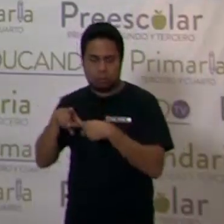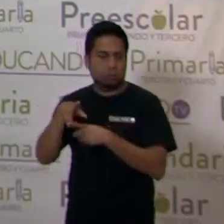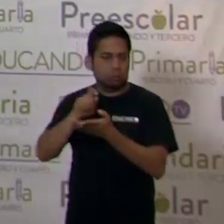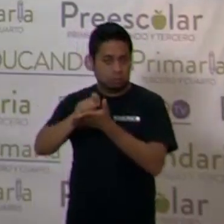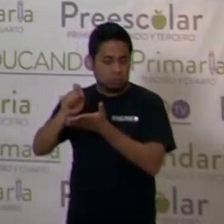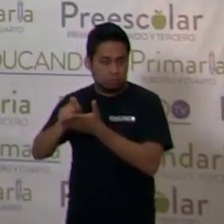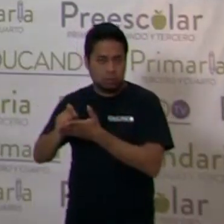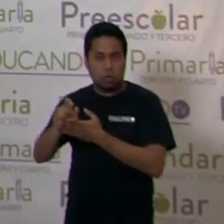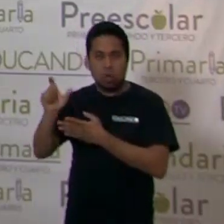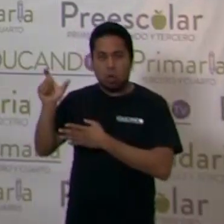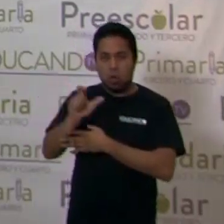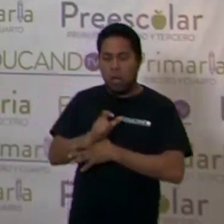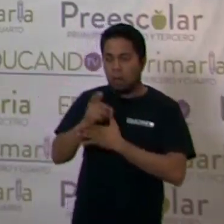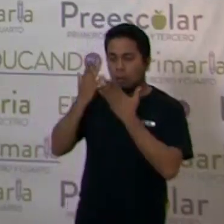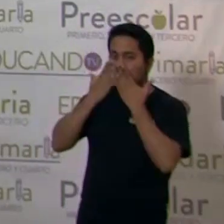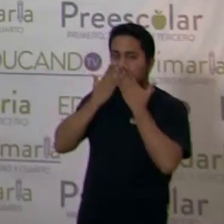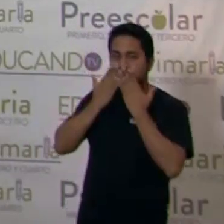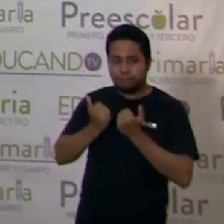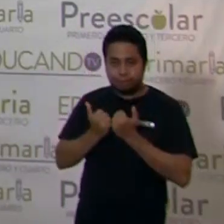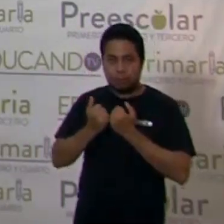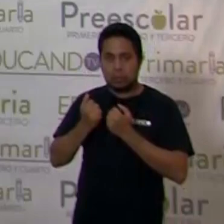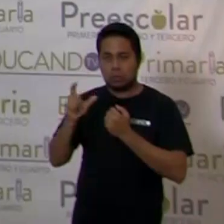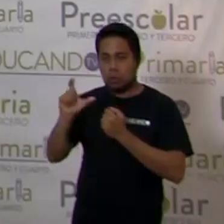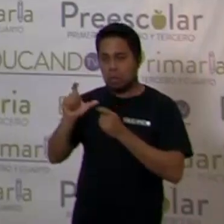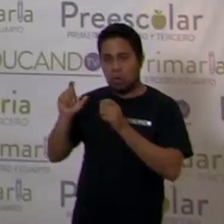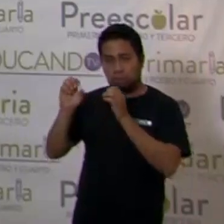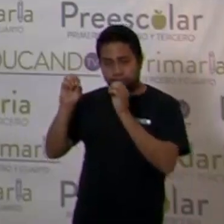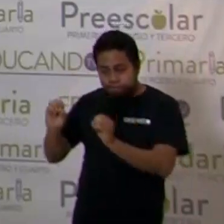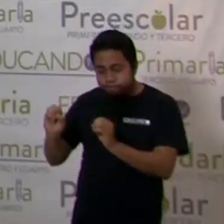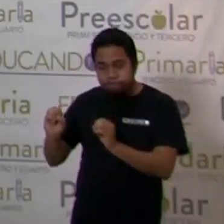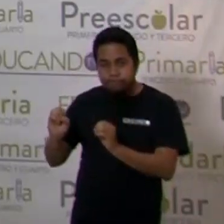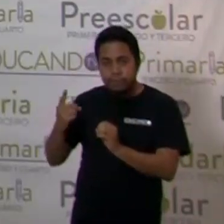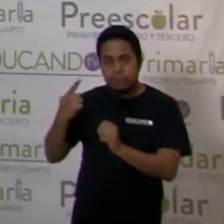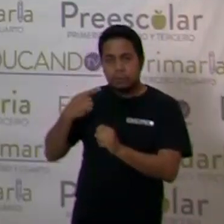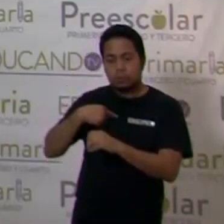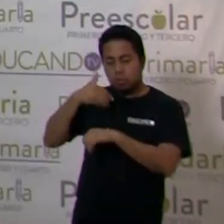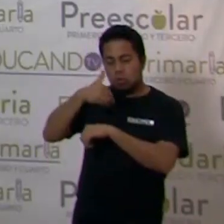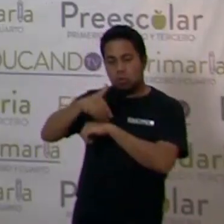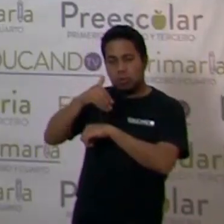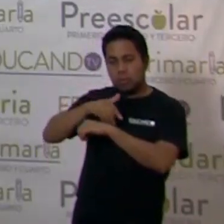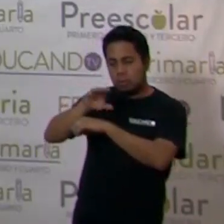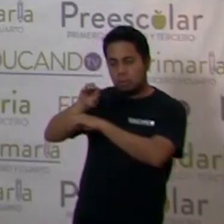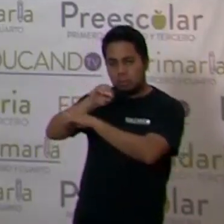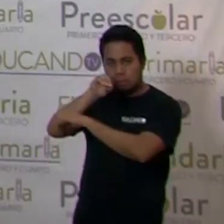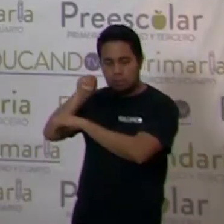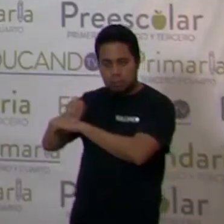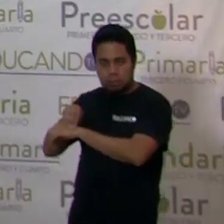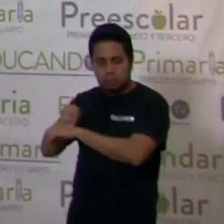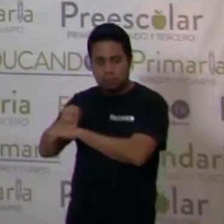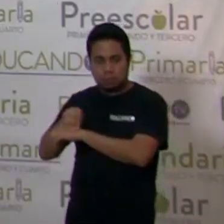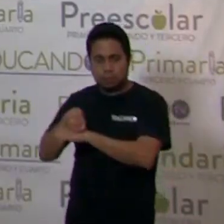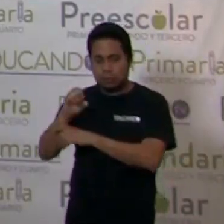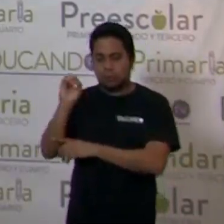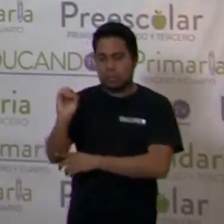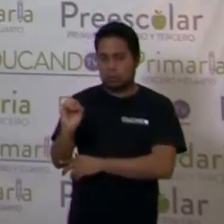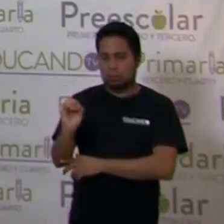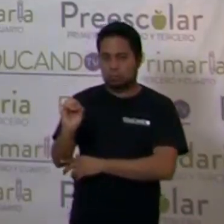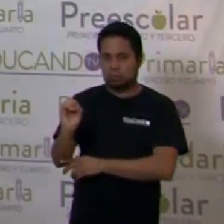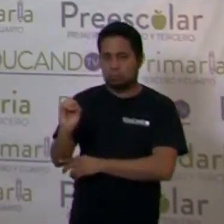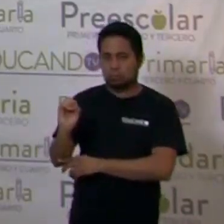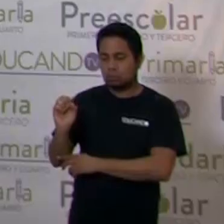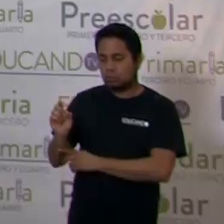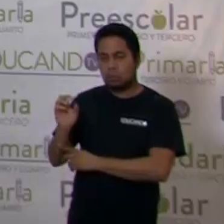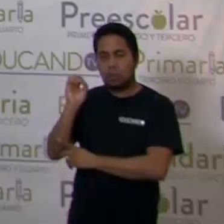hay ausencia o cuando no hay una cantidad qué número utilizamos el cero